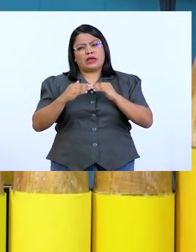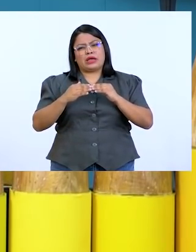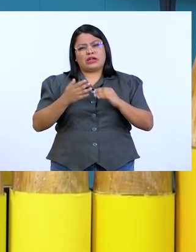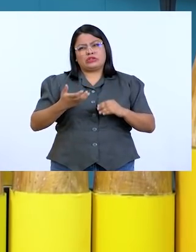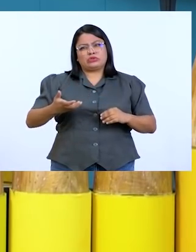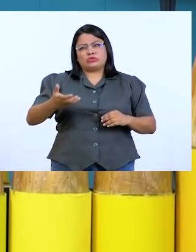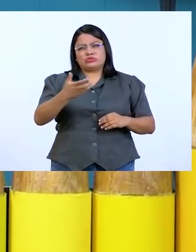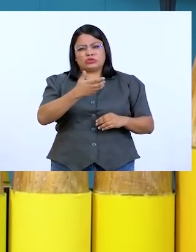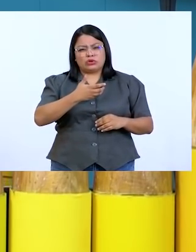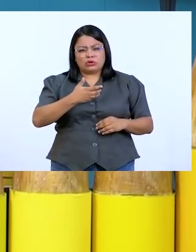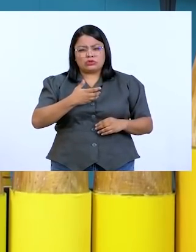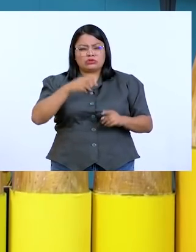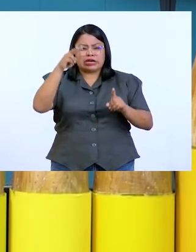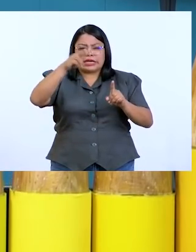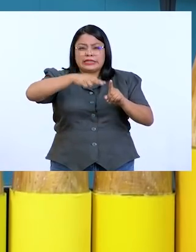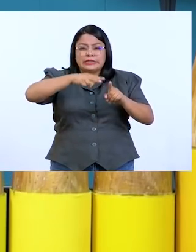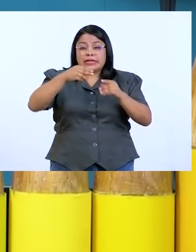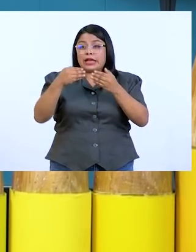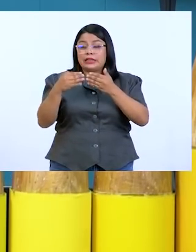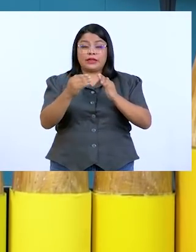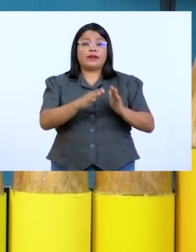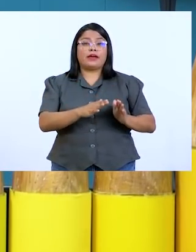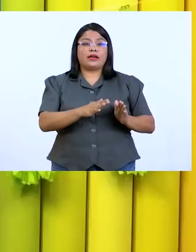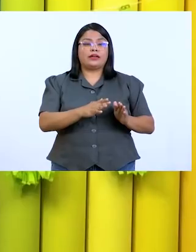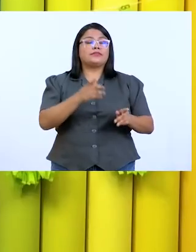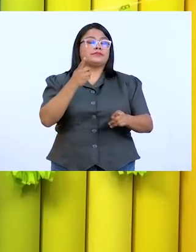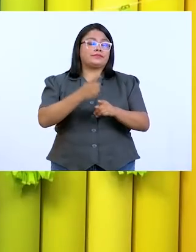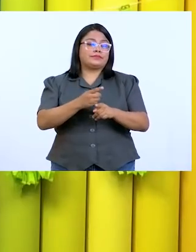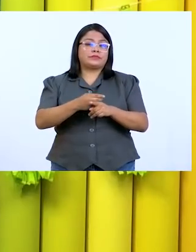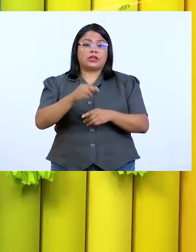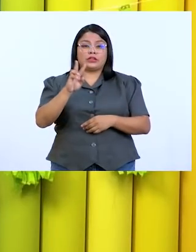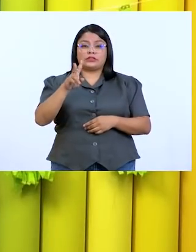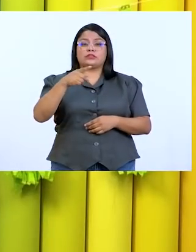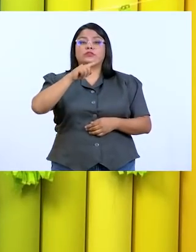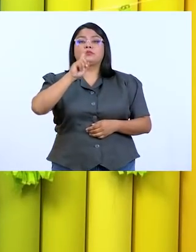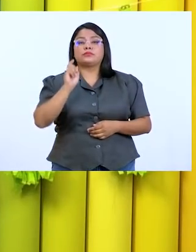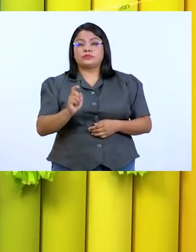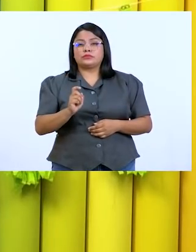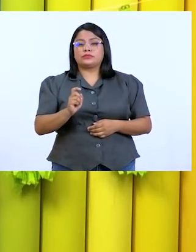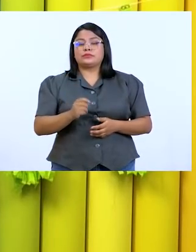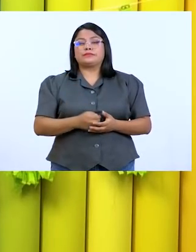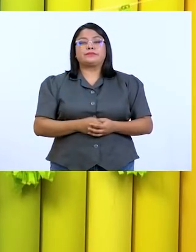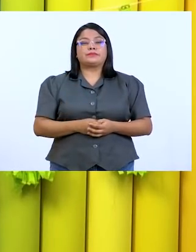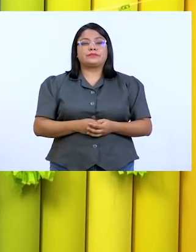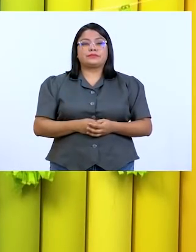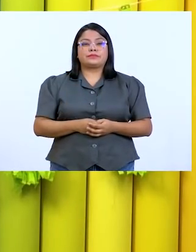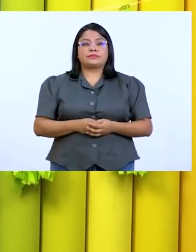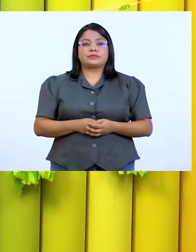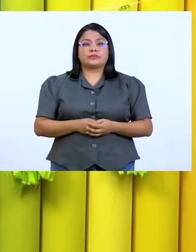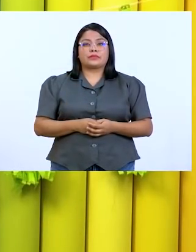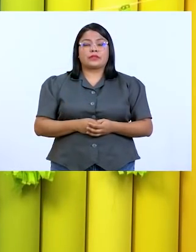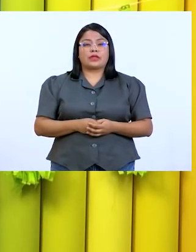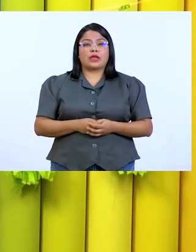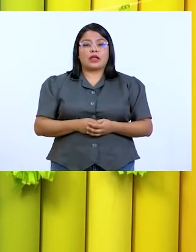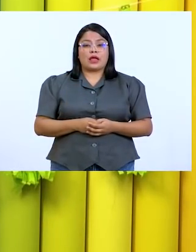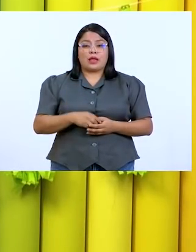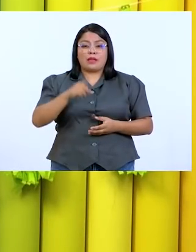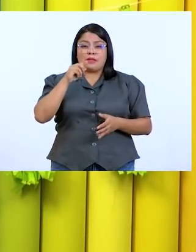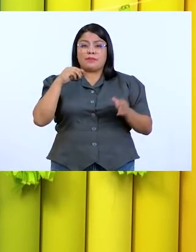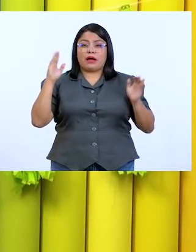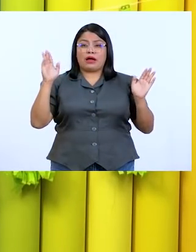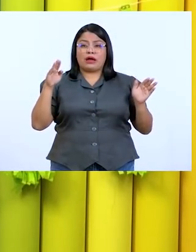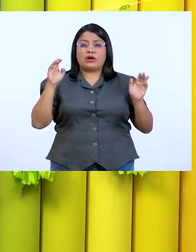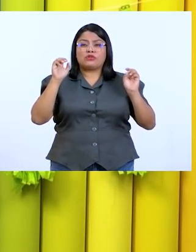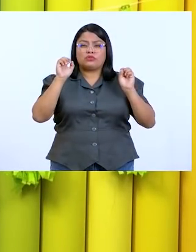todas y todos que poseemos diferentes características. Así es, la segunda pregunta dice así. ¿Qué no